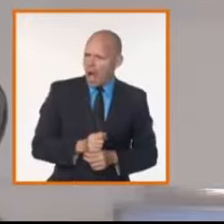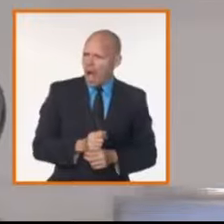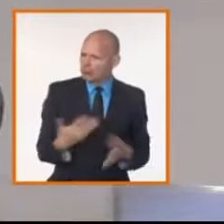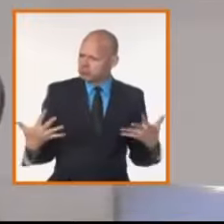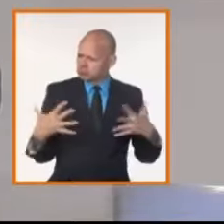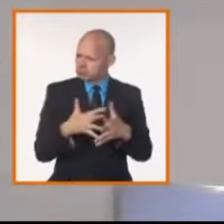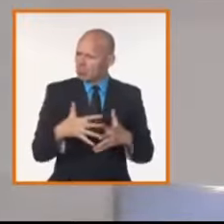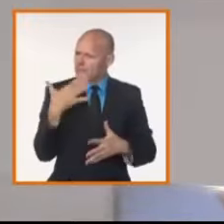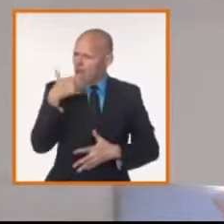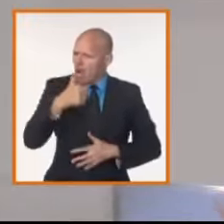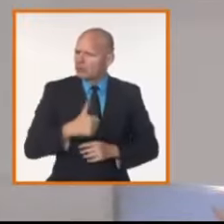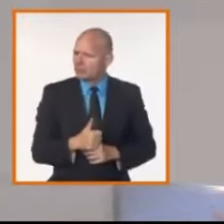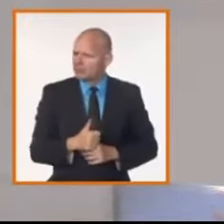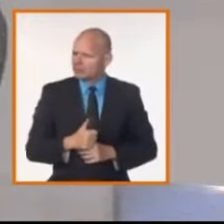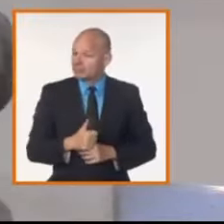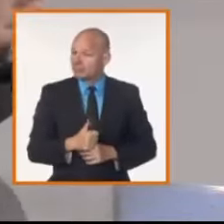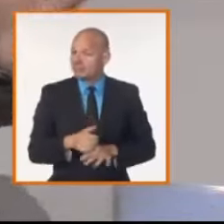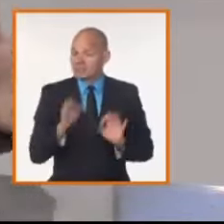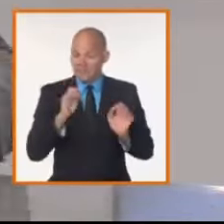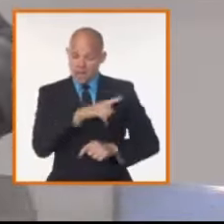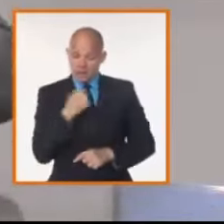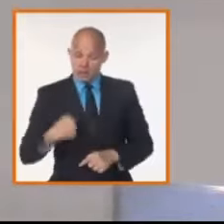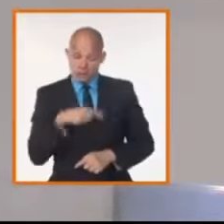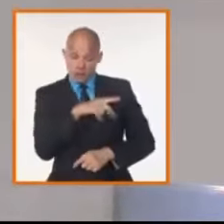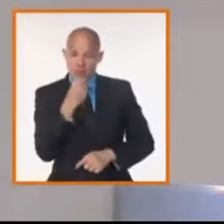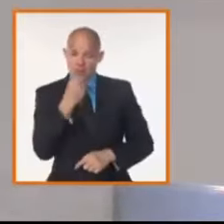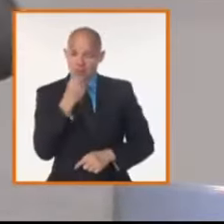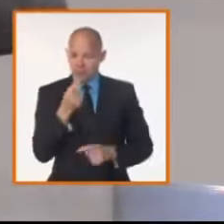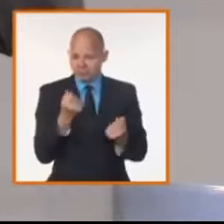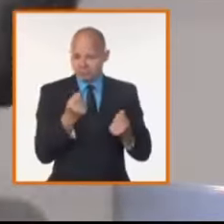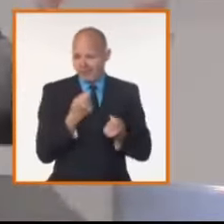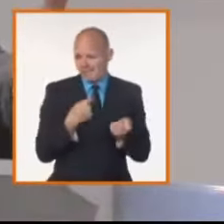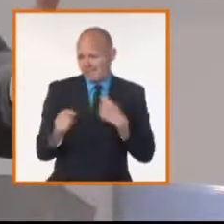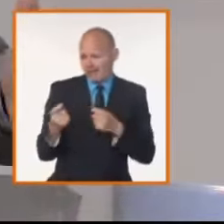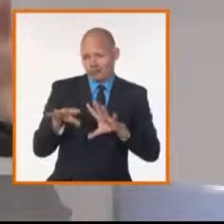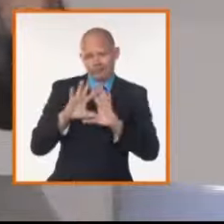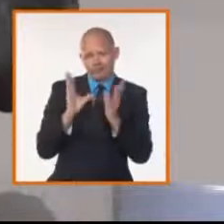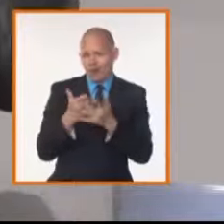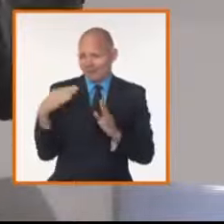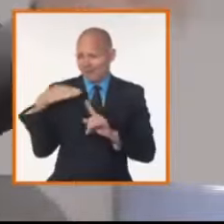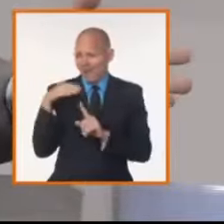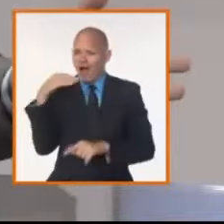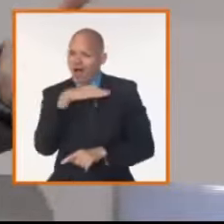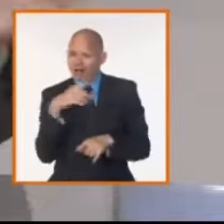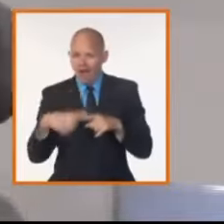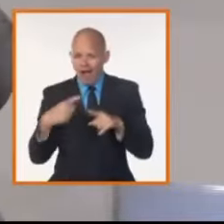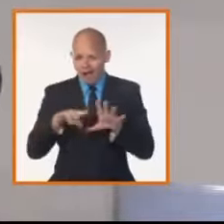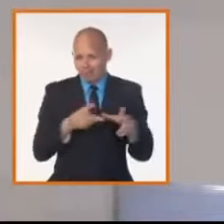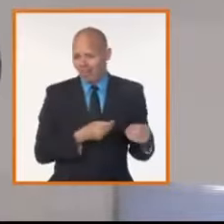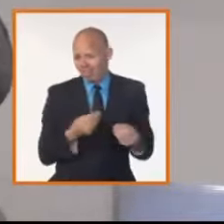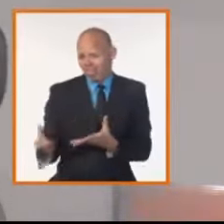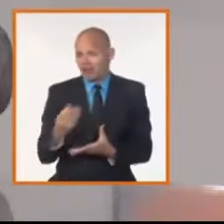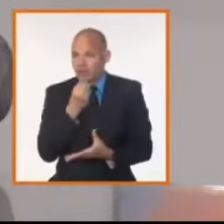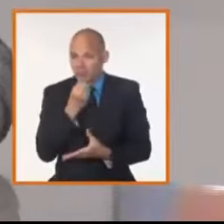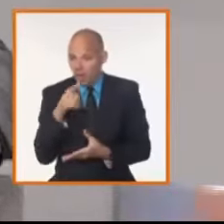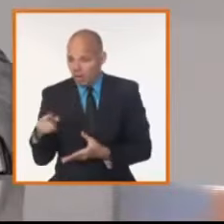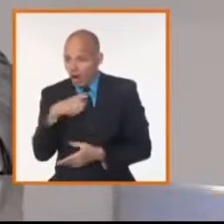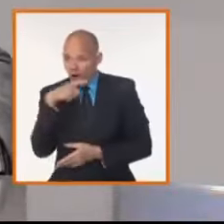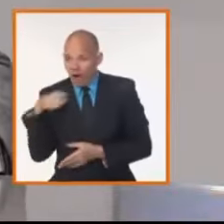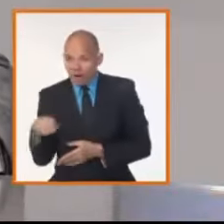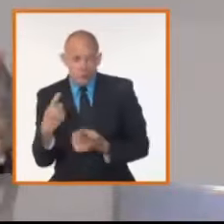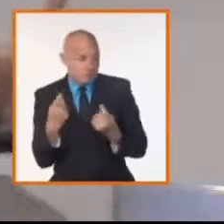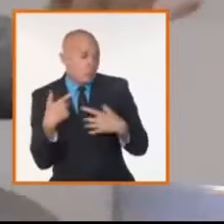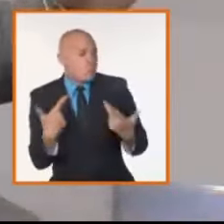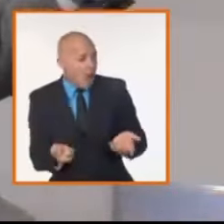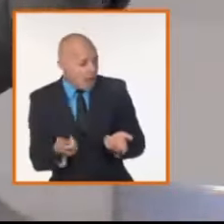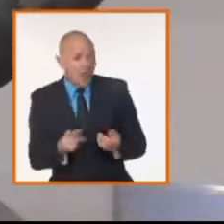complementan mucho es decir china puede enviarle a Rusia todo lo que necesita de tecnología y Rusia puede enviarle a China todo lo que necesita